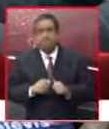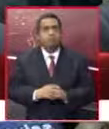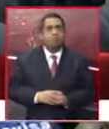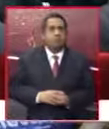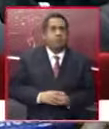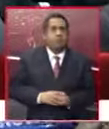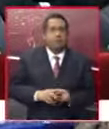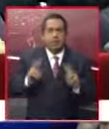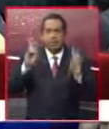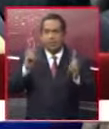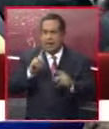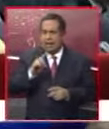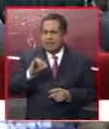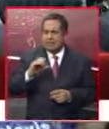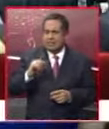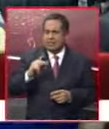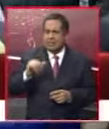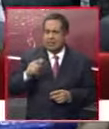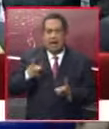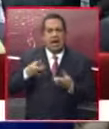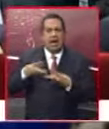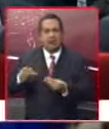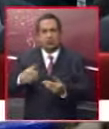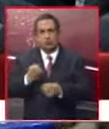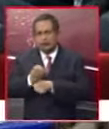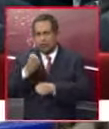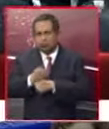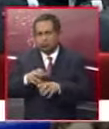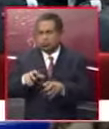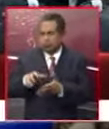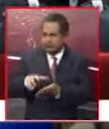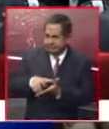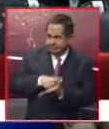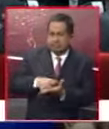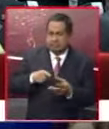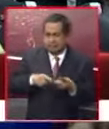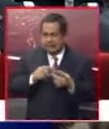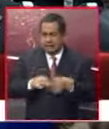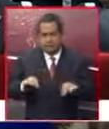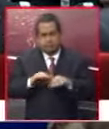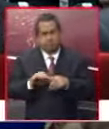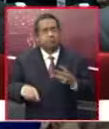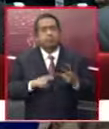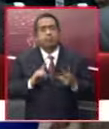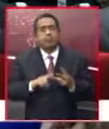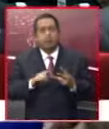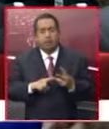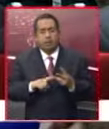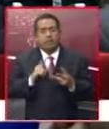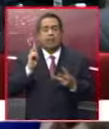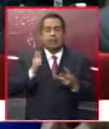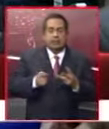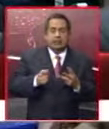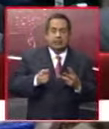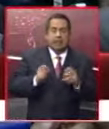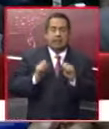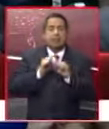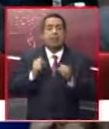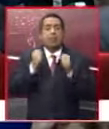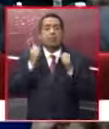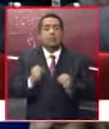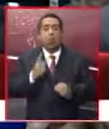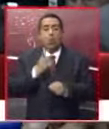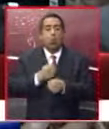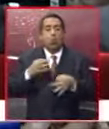de disciplina financiera también con una alta prioridad. Tercero, revisar el sistema de seguridad